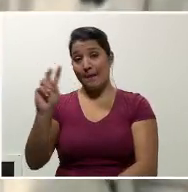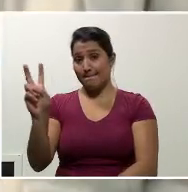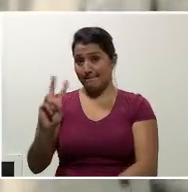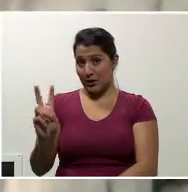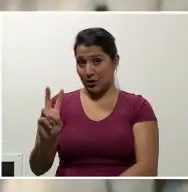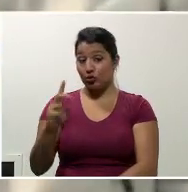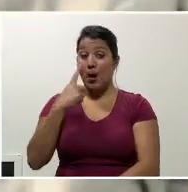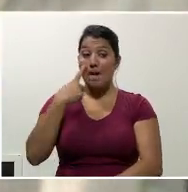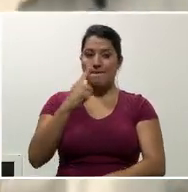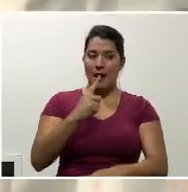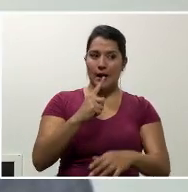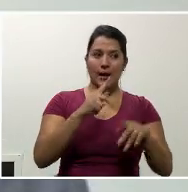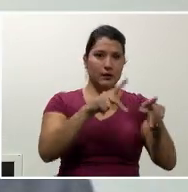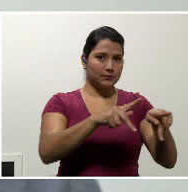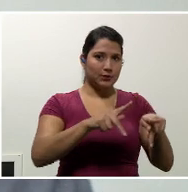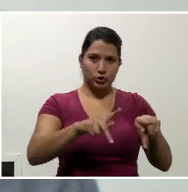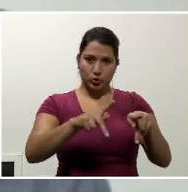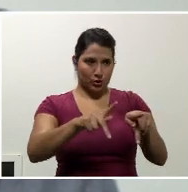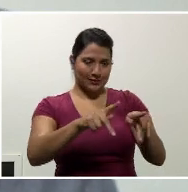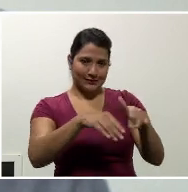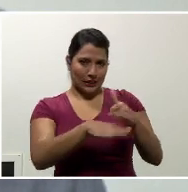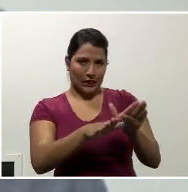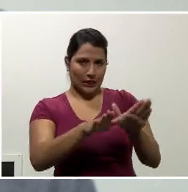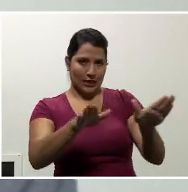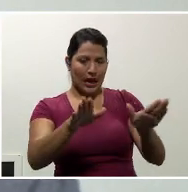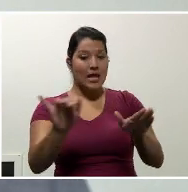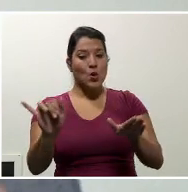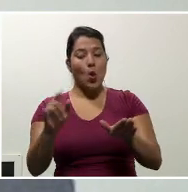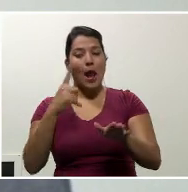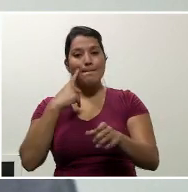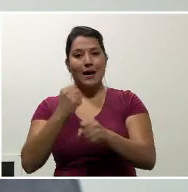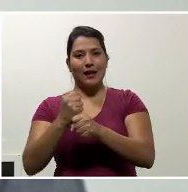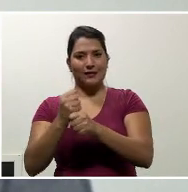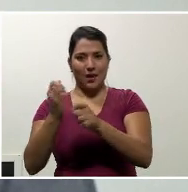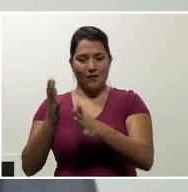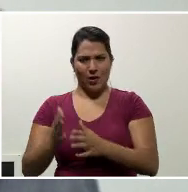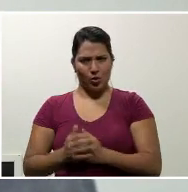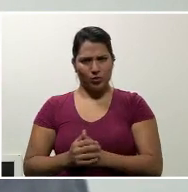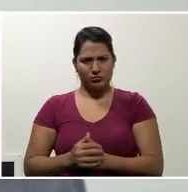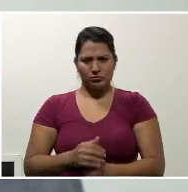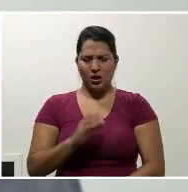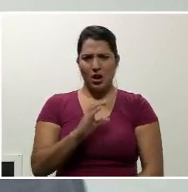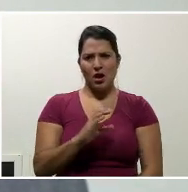de la institución. La Caja debe de hacer en estos momentos un inventario, ¿verdad?